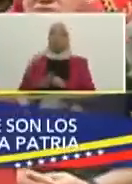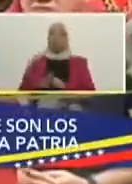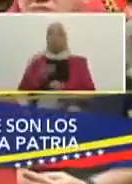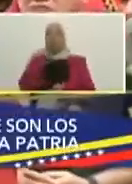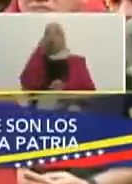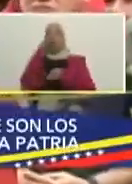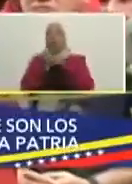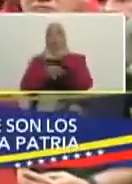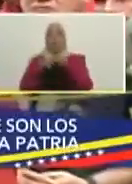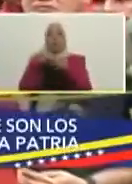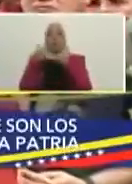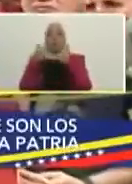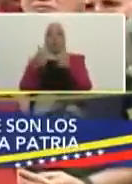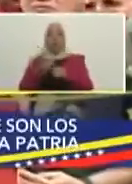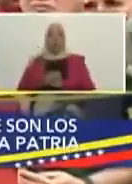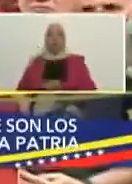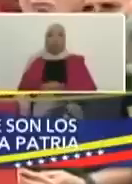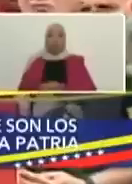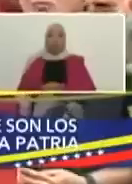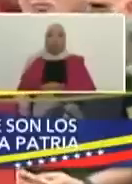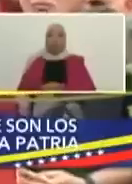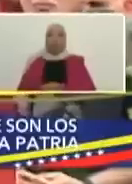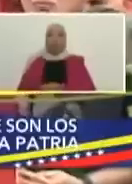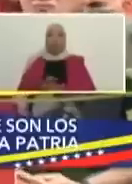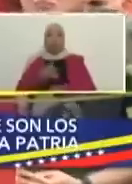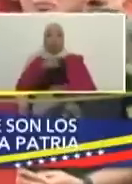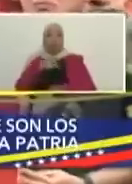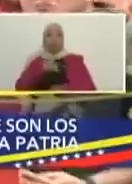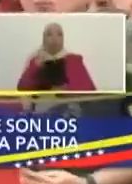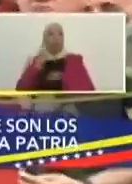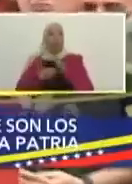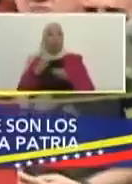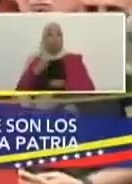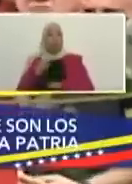explicó muy bien qué sucedió, cómo sucedió.